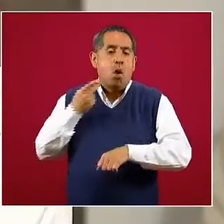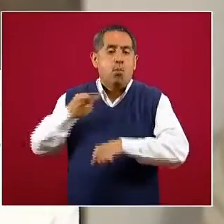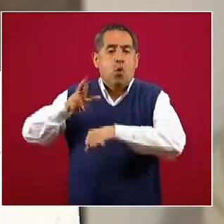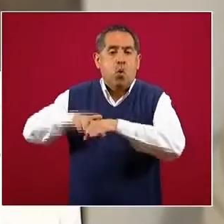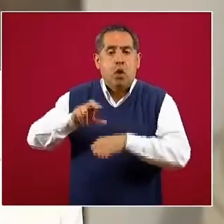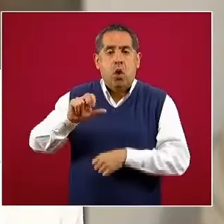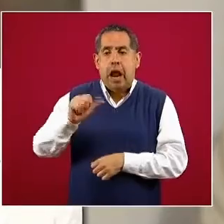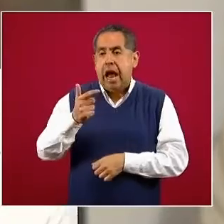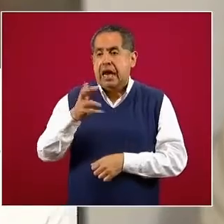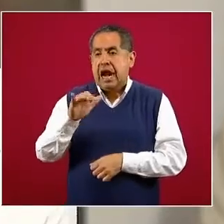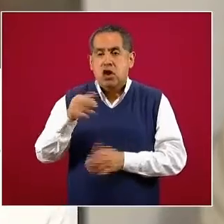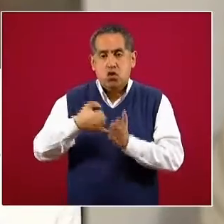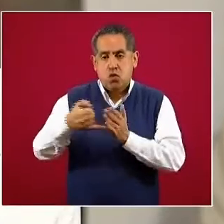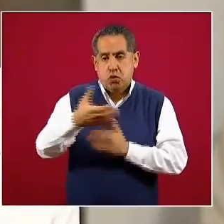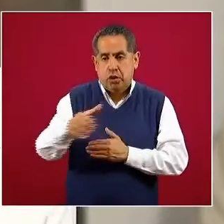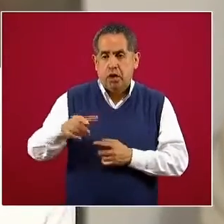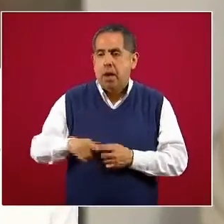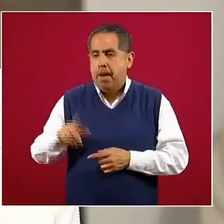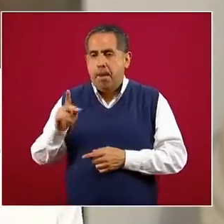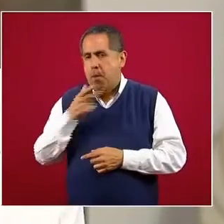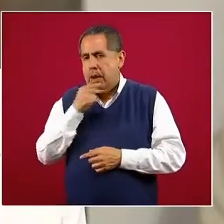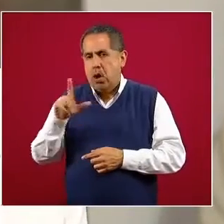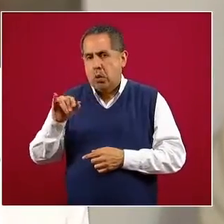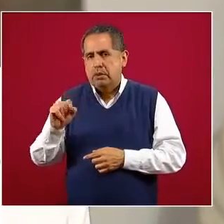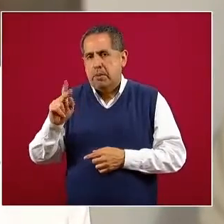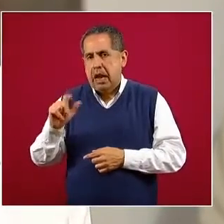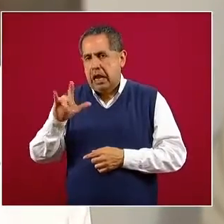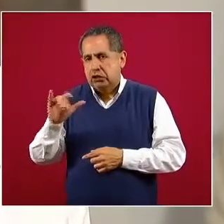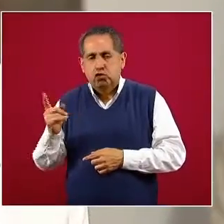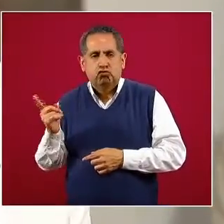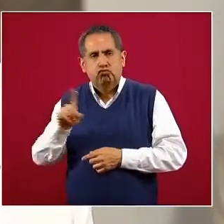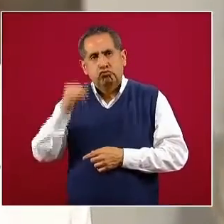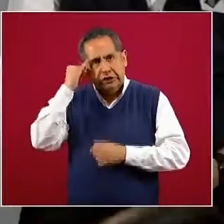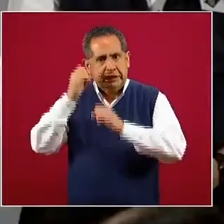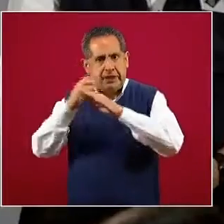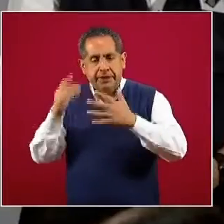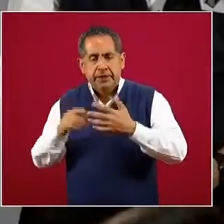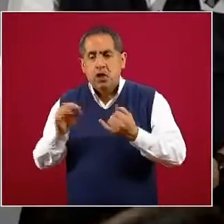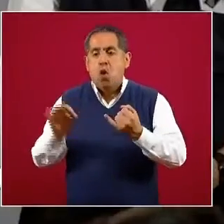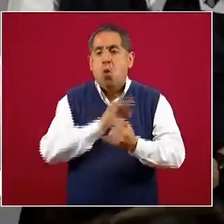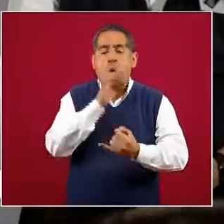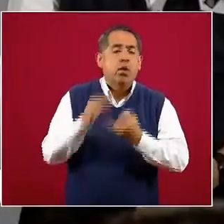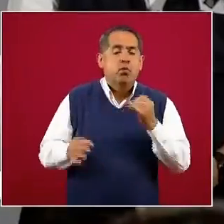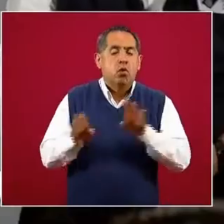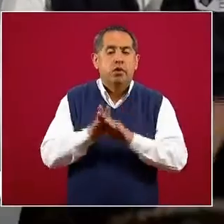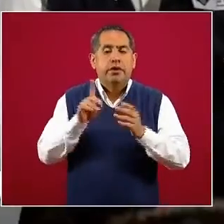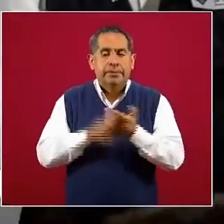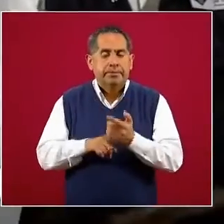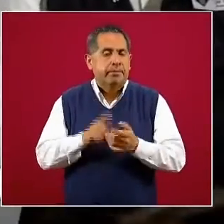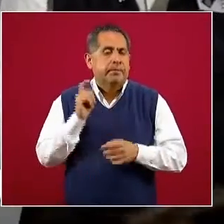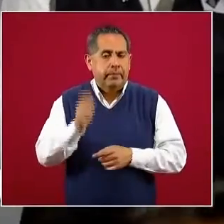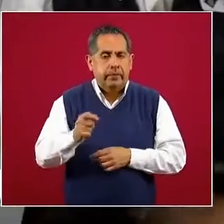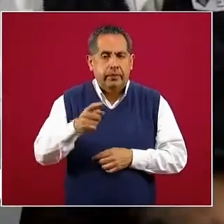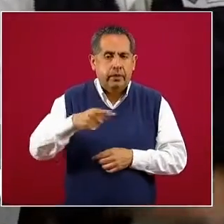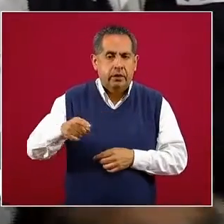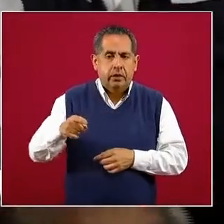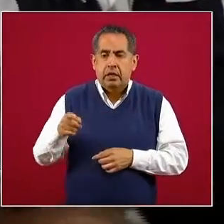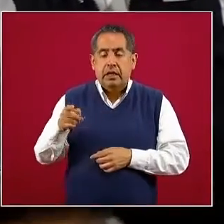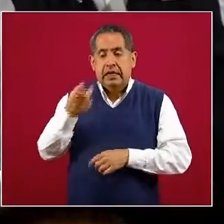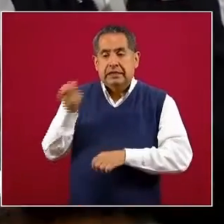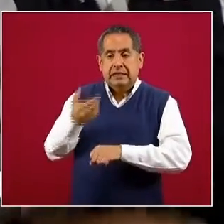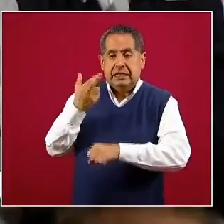cubrebocas para poder hablar con claridad. Vamos a iniciar la conferencia de prensa diaria sobre COVID-19, la pandemia causada por el